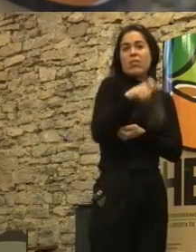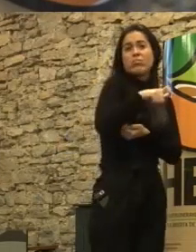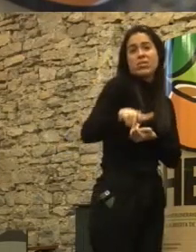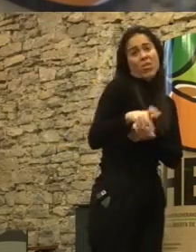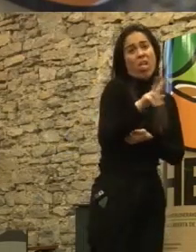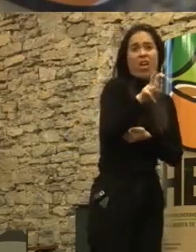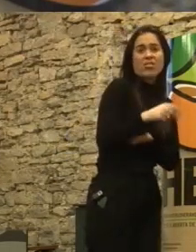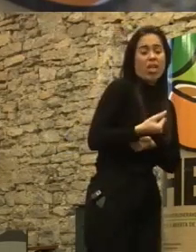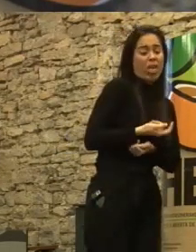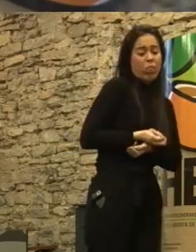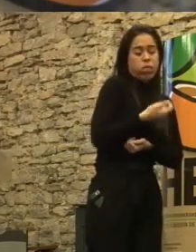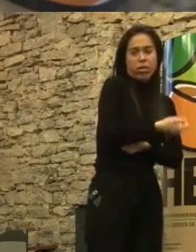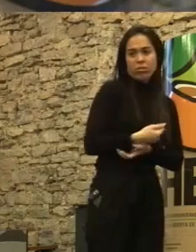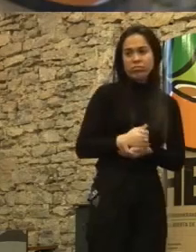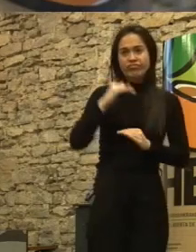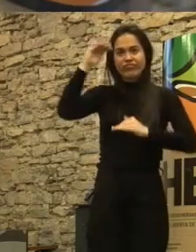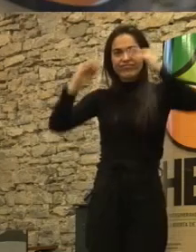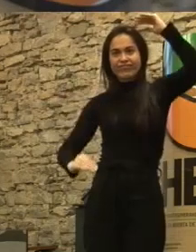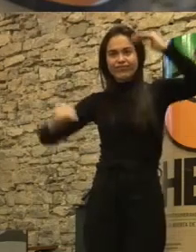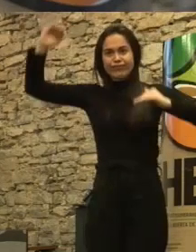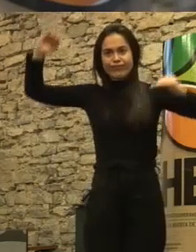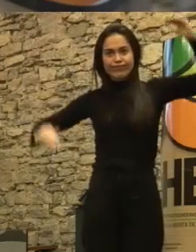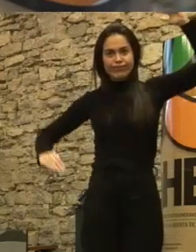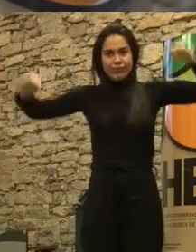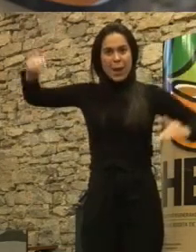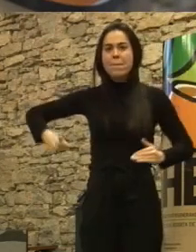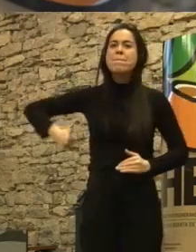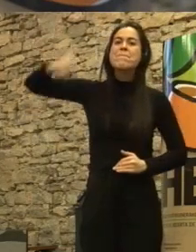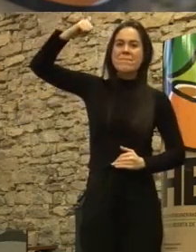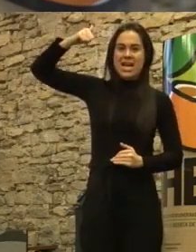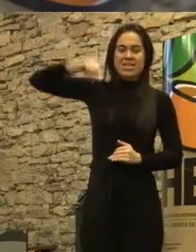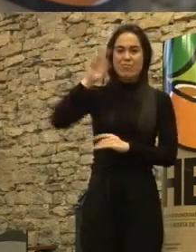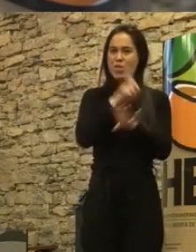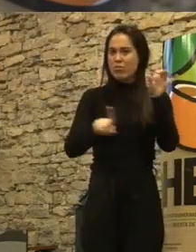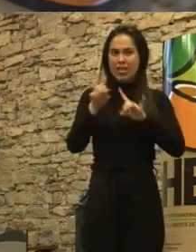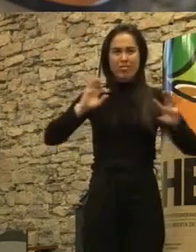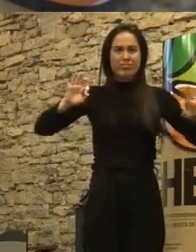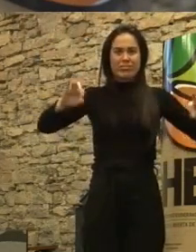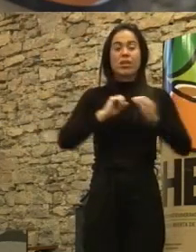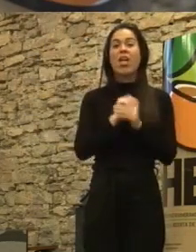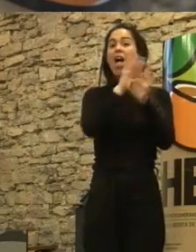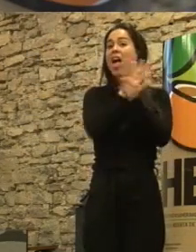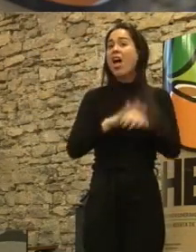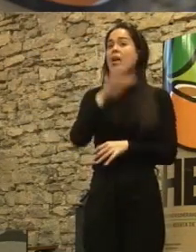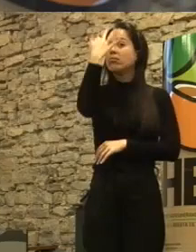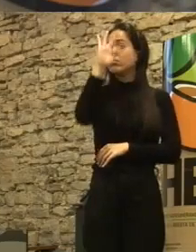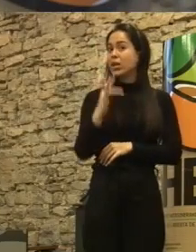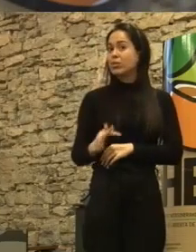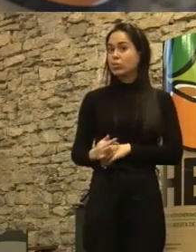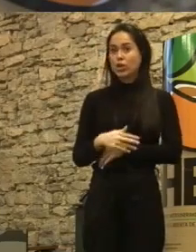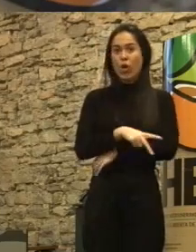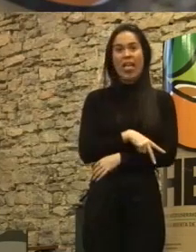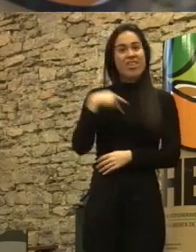dinero. Cada vez hay más desigualdad. Este es el problema que existe. ¿Y qué es lo que pasa? Que los presupuestos generales del